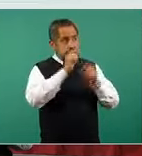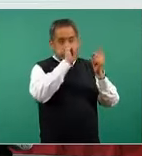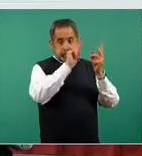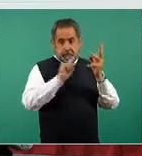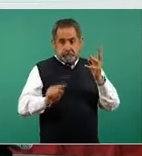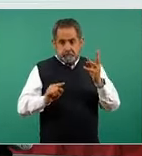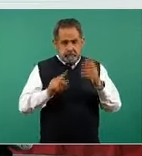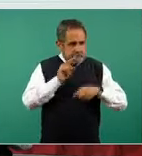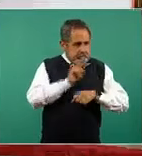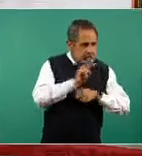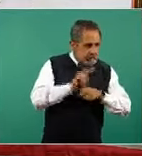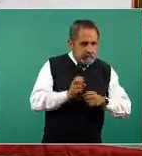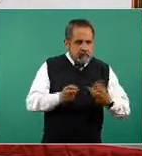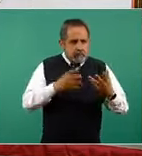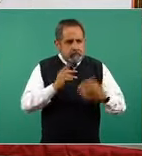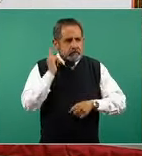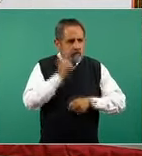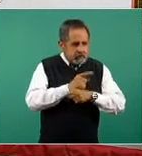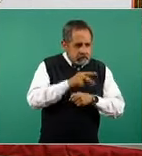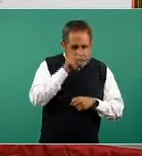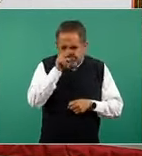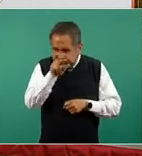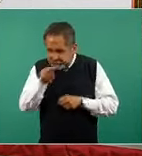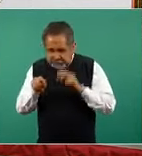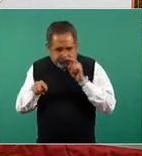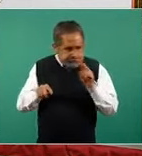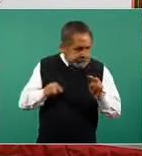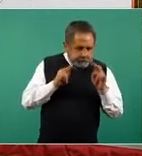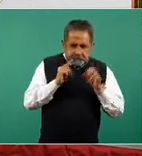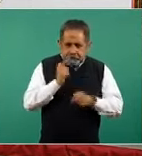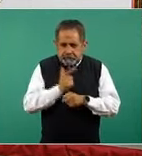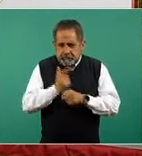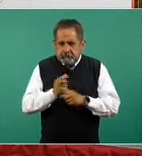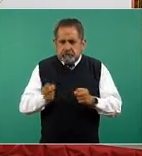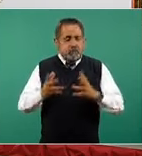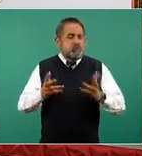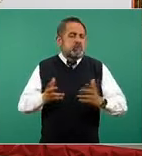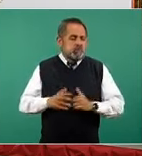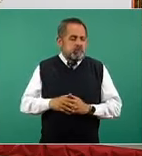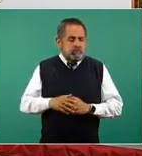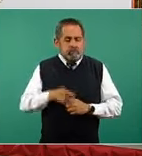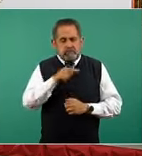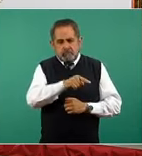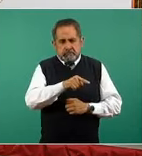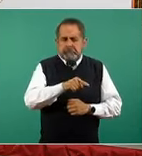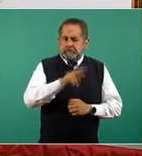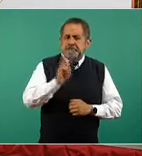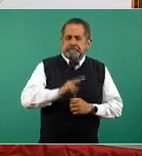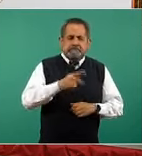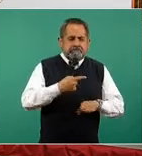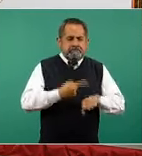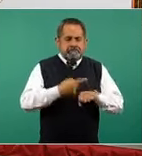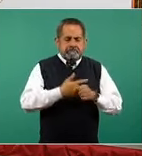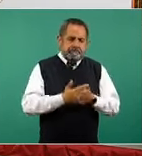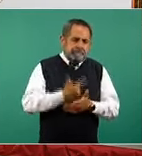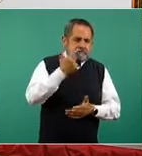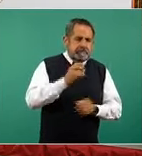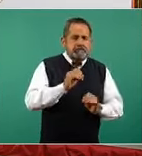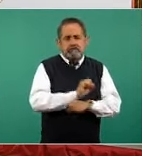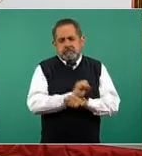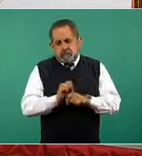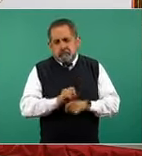están monitoreando, detectando, realizando la clasificación inicial, es decir, diciendo si es un ESAVI, si este ESAVI es no grave o